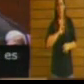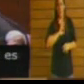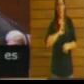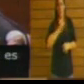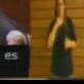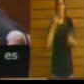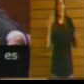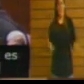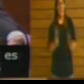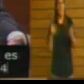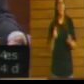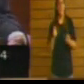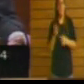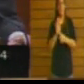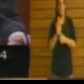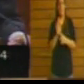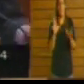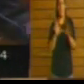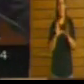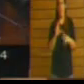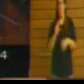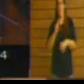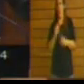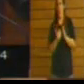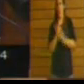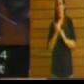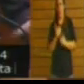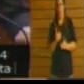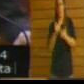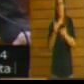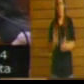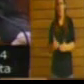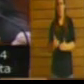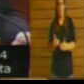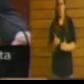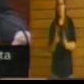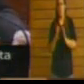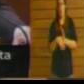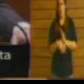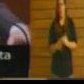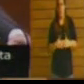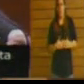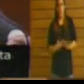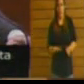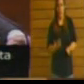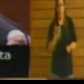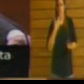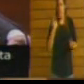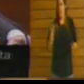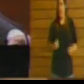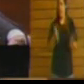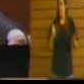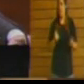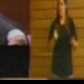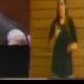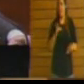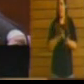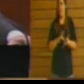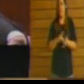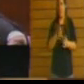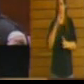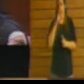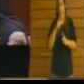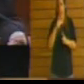presenta 10 días, 12 días después. Por lo tanto, no sé qué llega tarde. Si la campaña que se ha adelantado al año anterior, quizás por